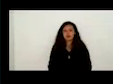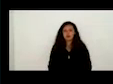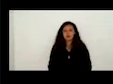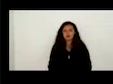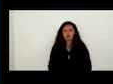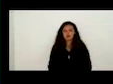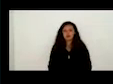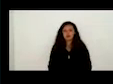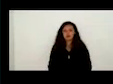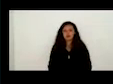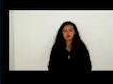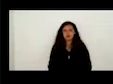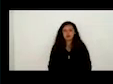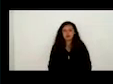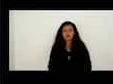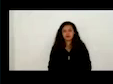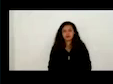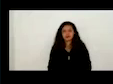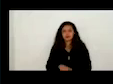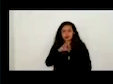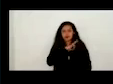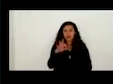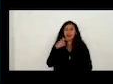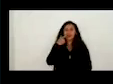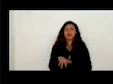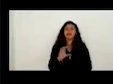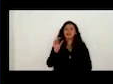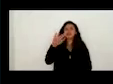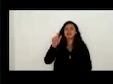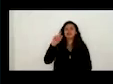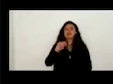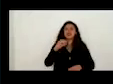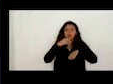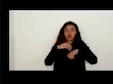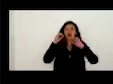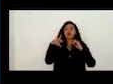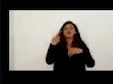Si gustan, pueden colocarlo a través del chat o bien activar sus micrófonos.